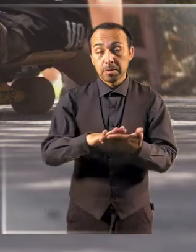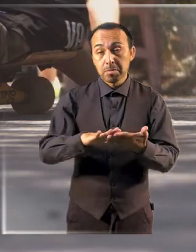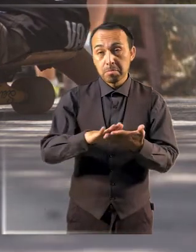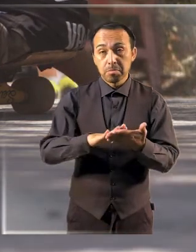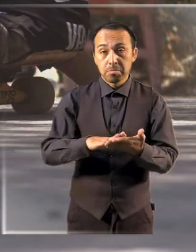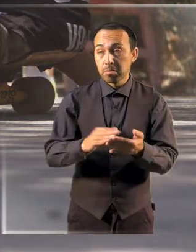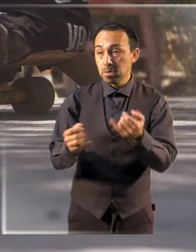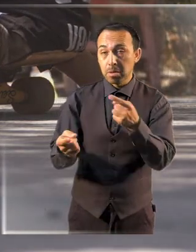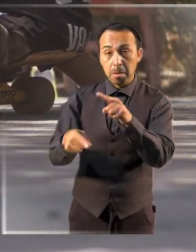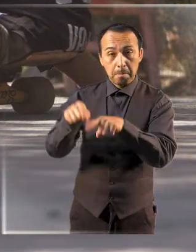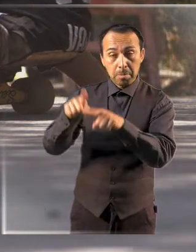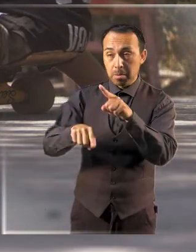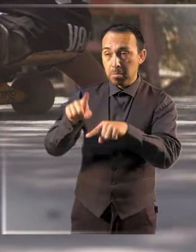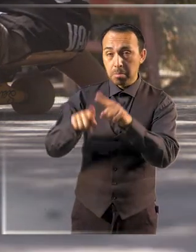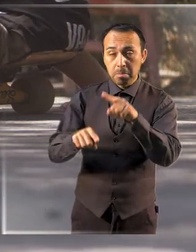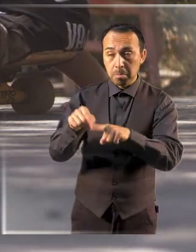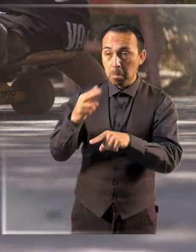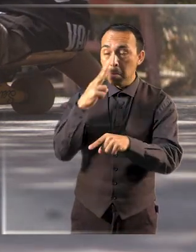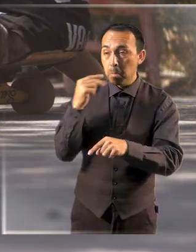Cuando llega mi primo,